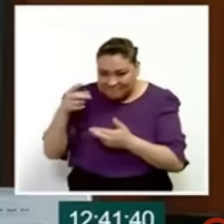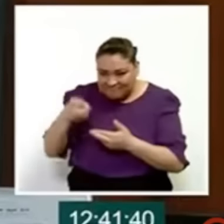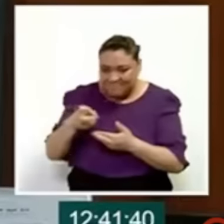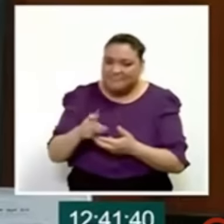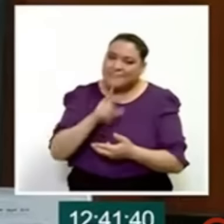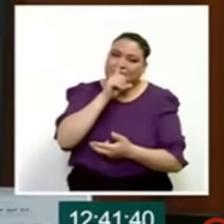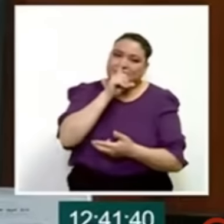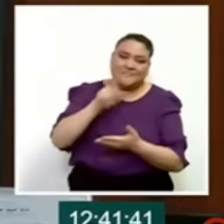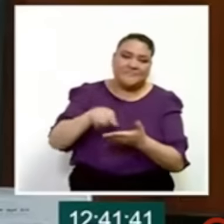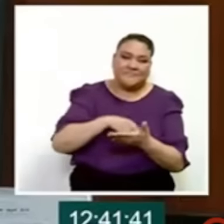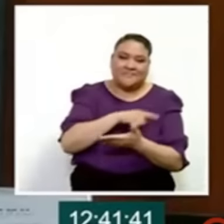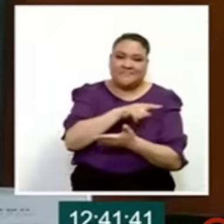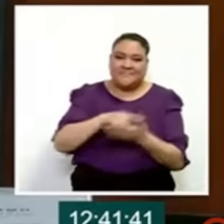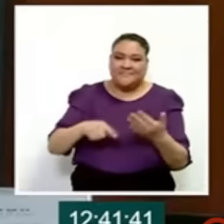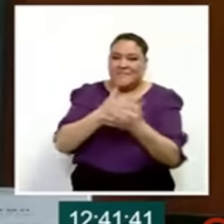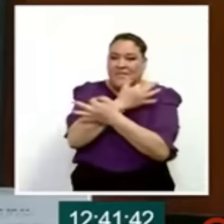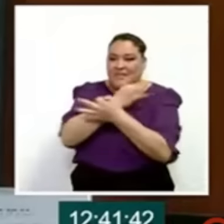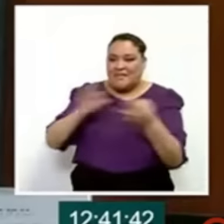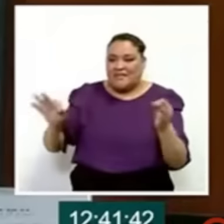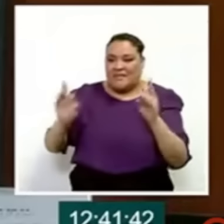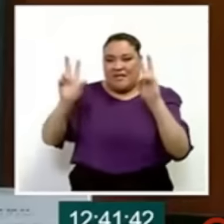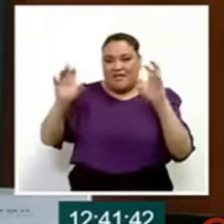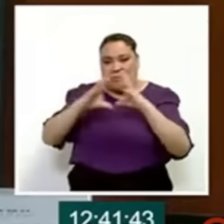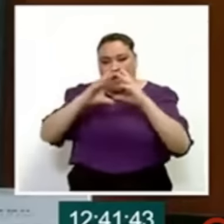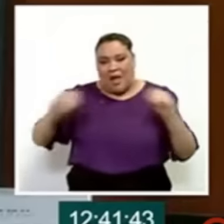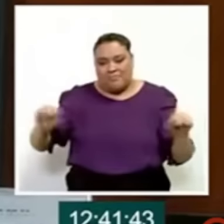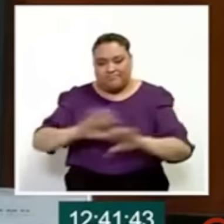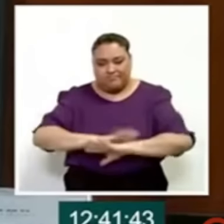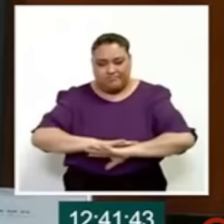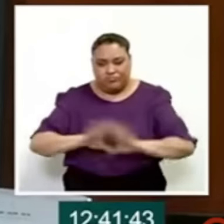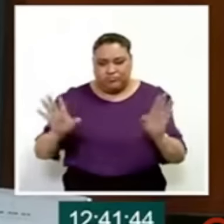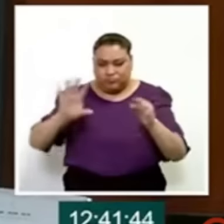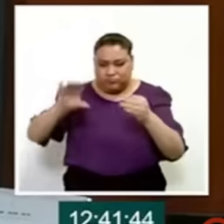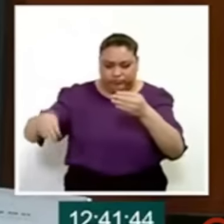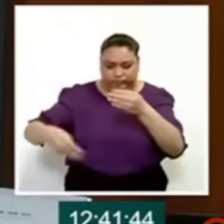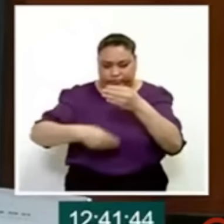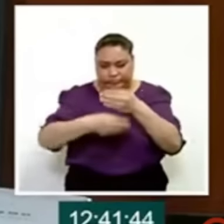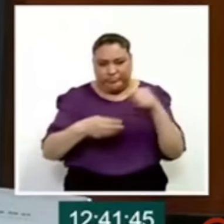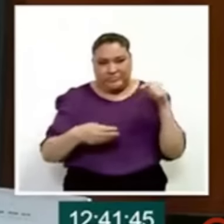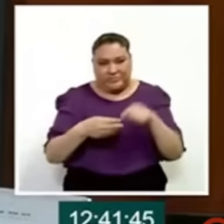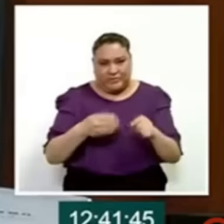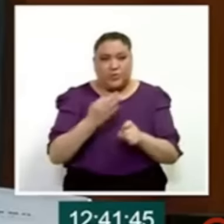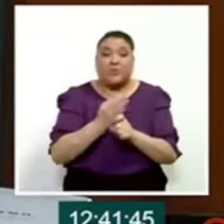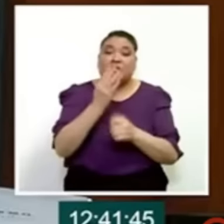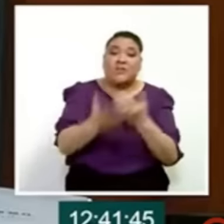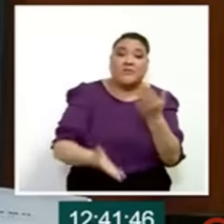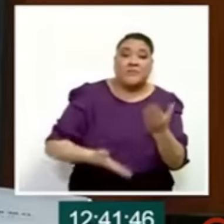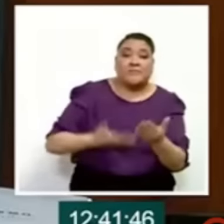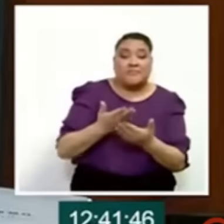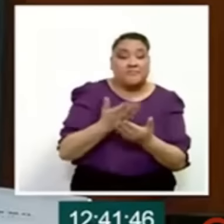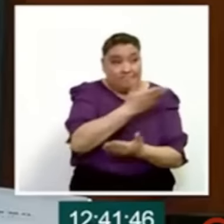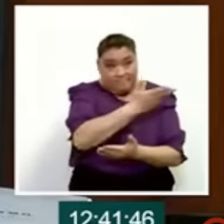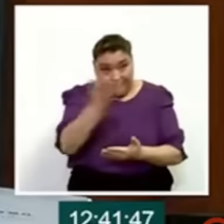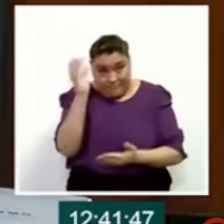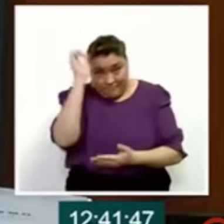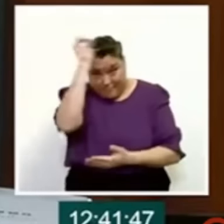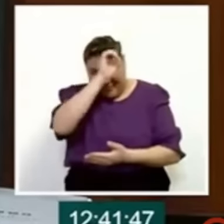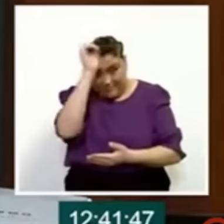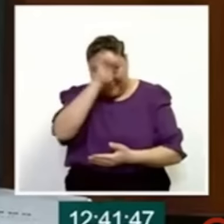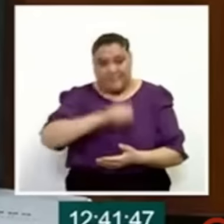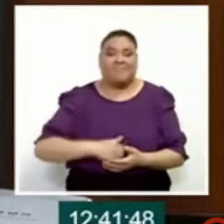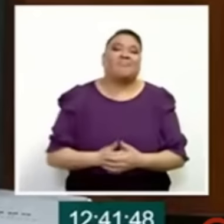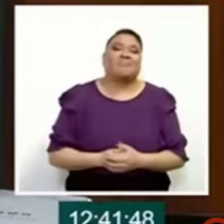Corte, porque bajo esa premisa, Vicente, bueno, entonces todos los asuntos de las personas, todos sus problemas jurídicos para las personas son